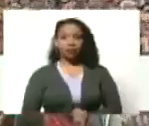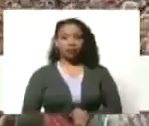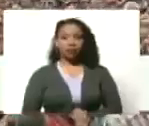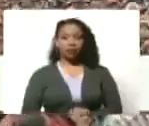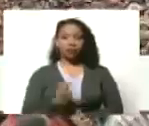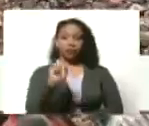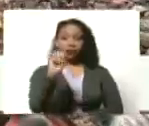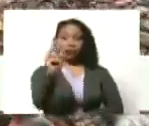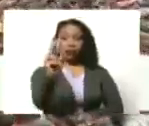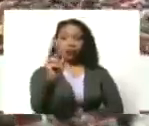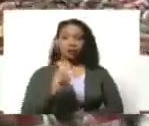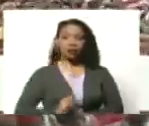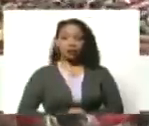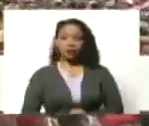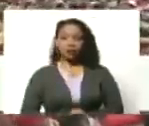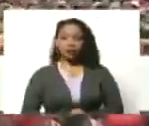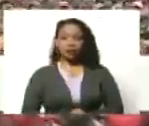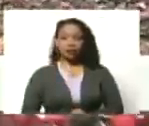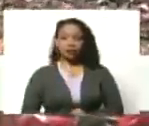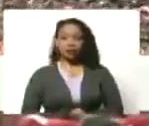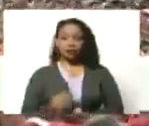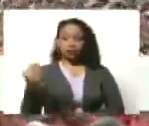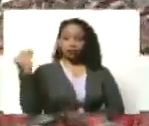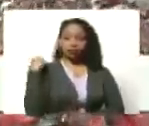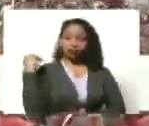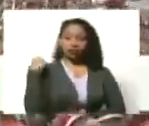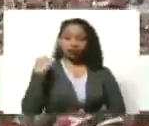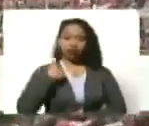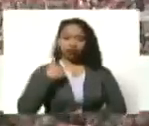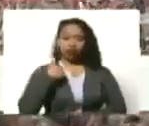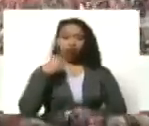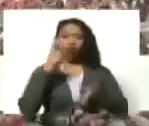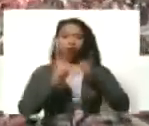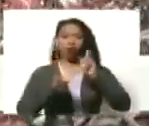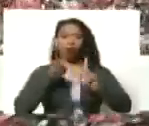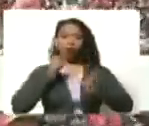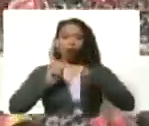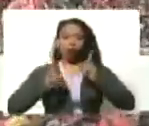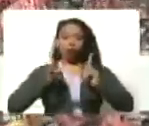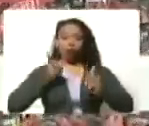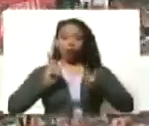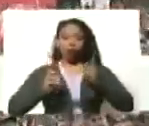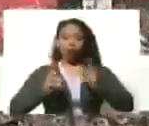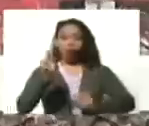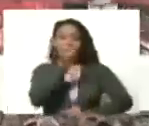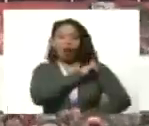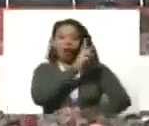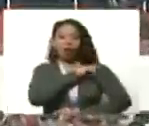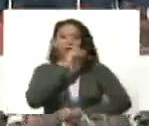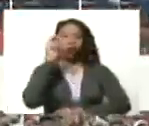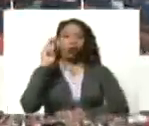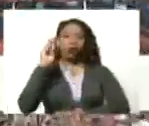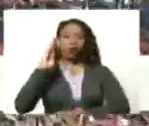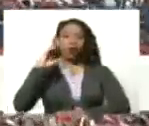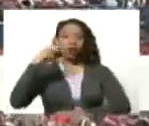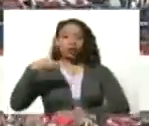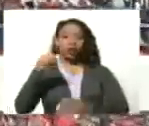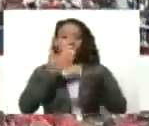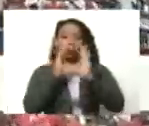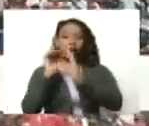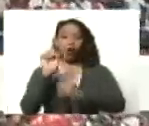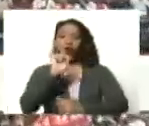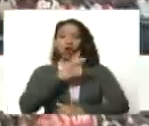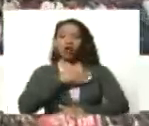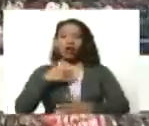Ok. Me están diciendo que algunos que eran jefe de VH, de calle, de comunidad, no